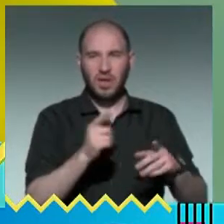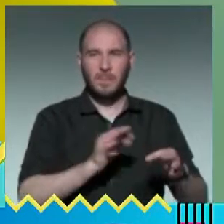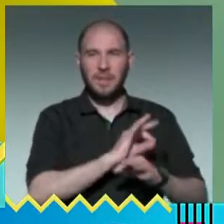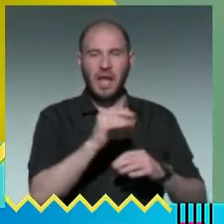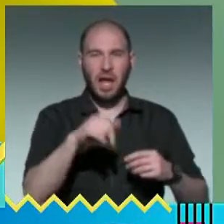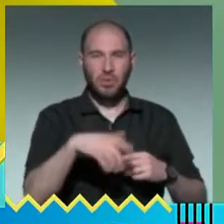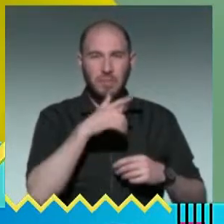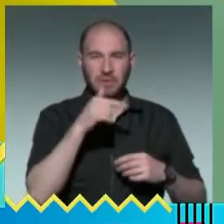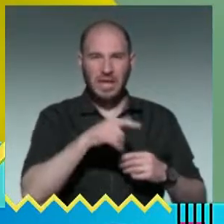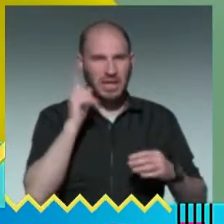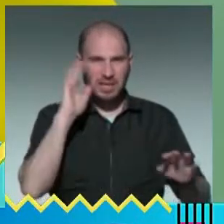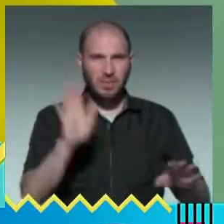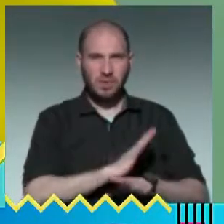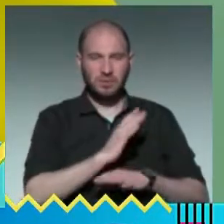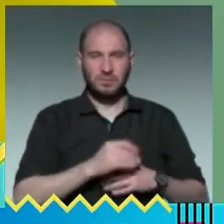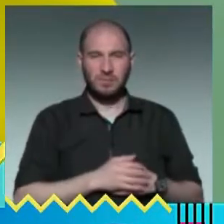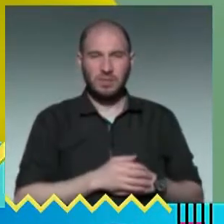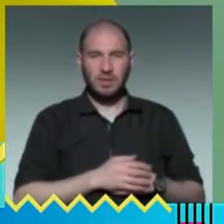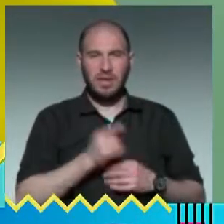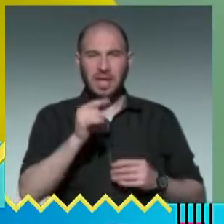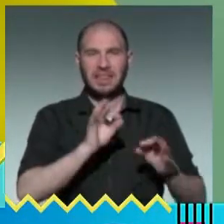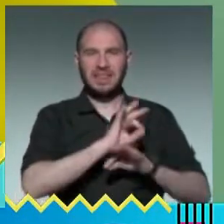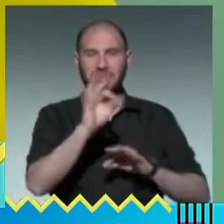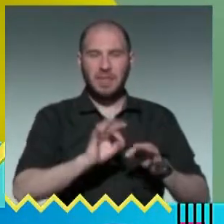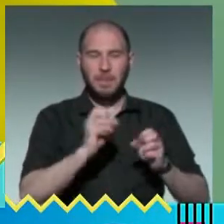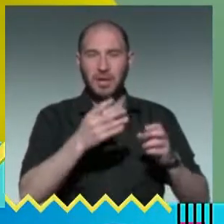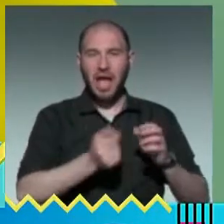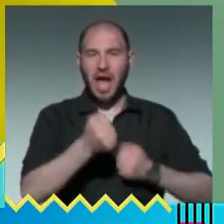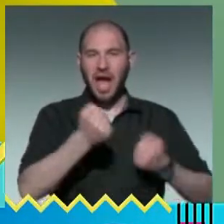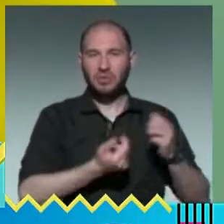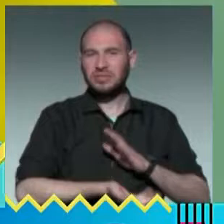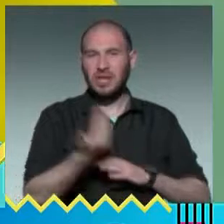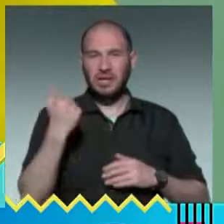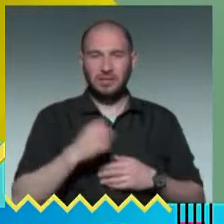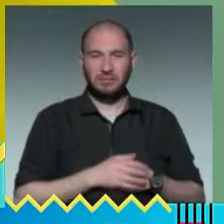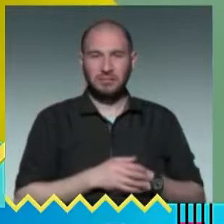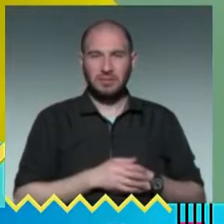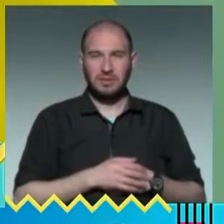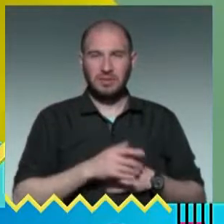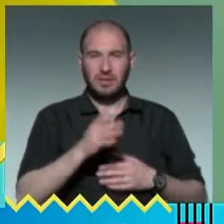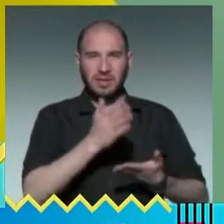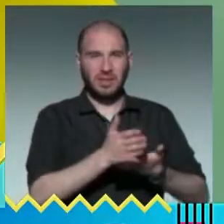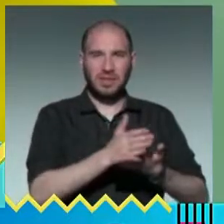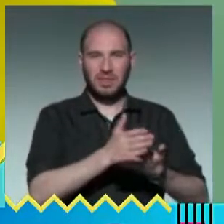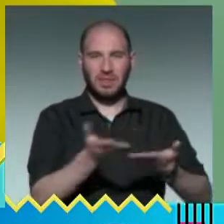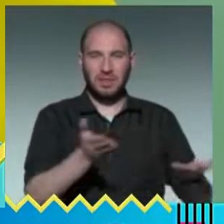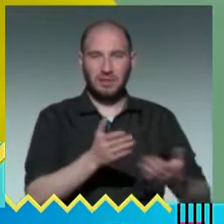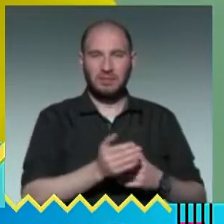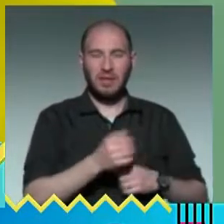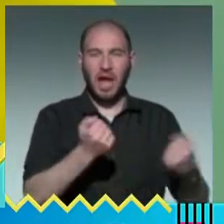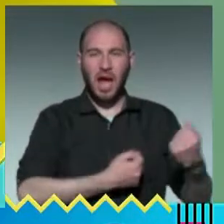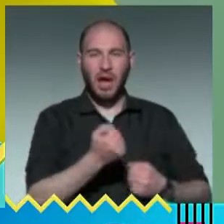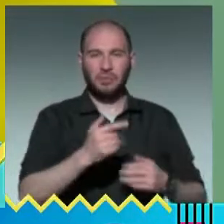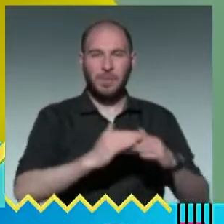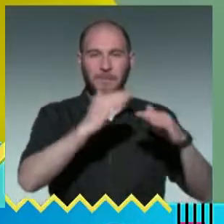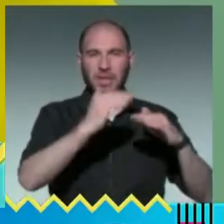actuales. Yo creo que ahí se ha cometido un error en poner dimensiones porque dejás fuera autos híbridos, dejás fuera vehículos de una gama